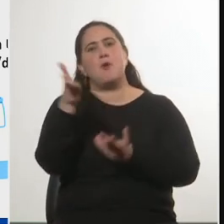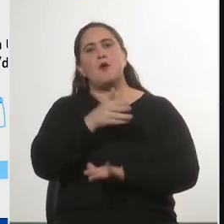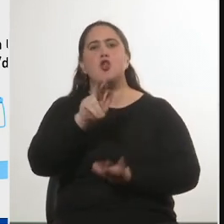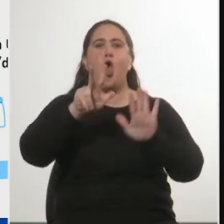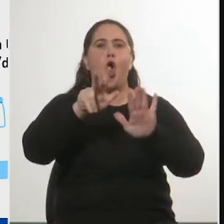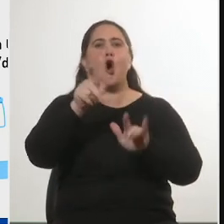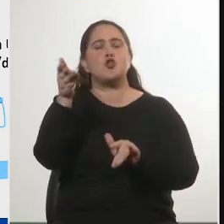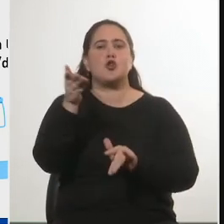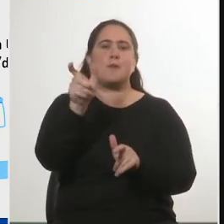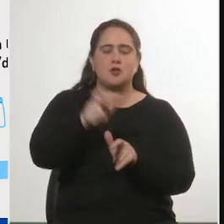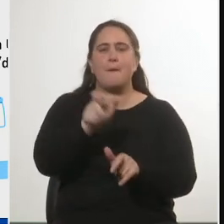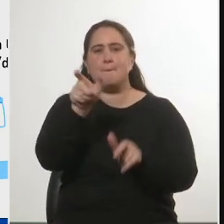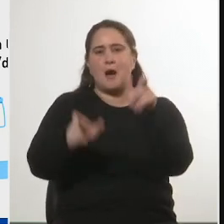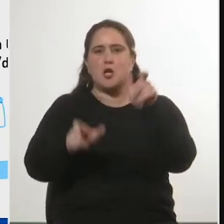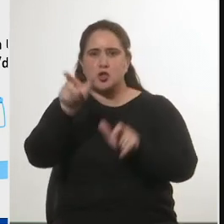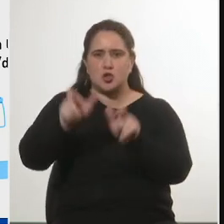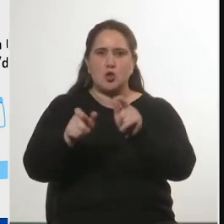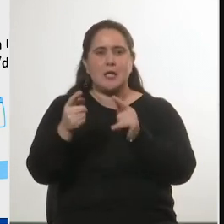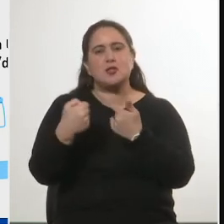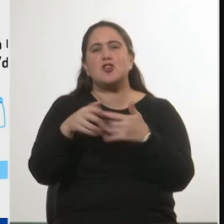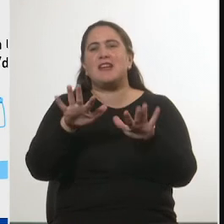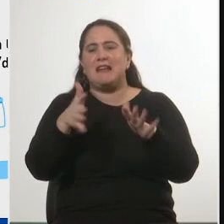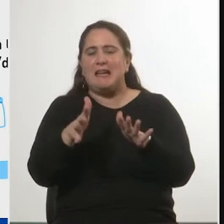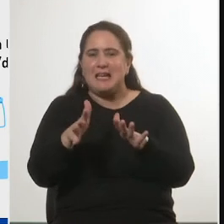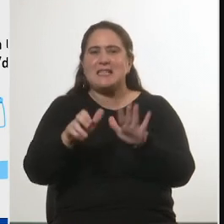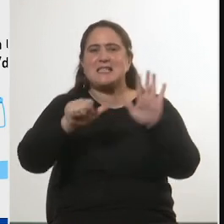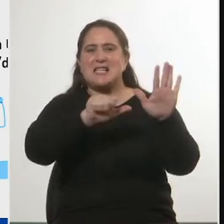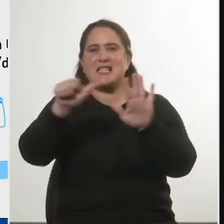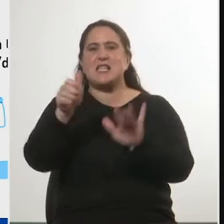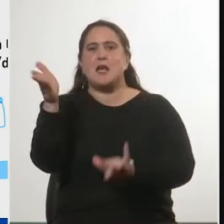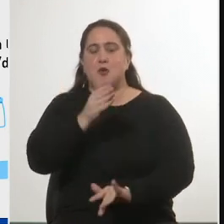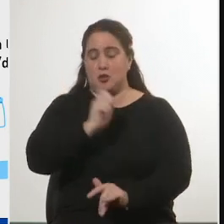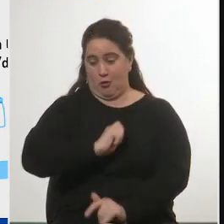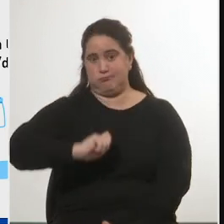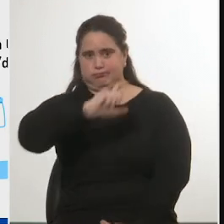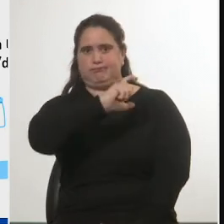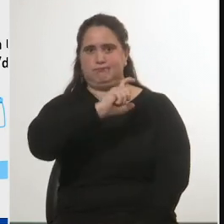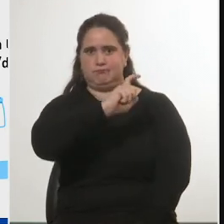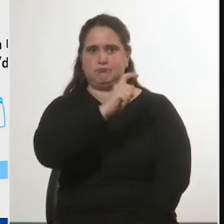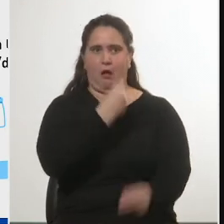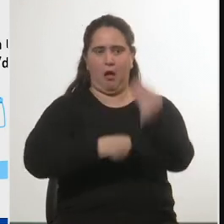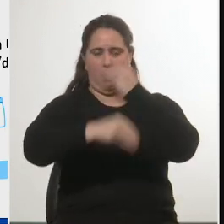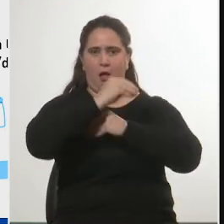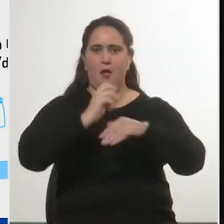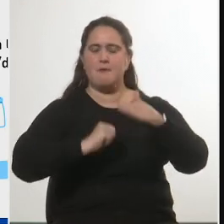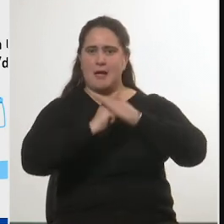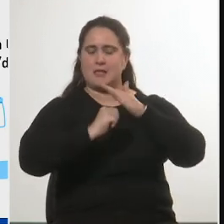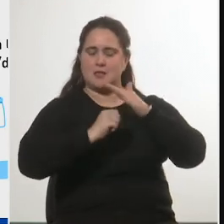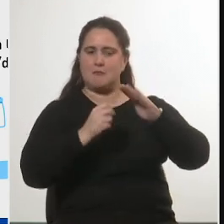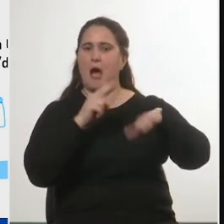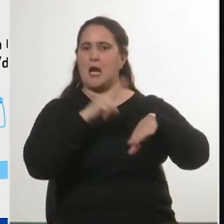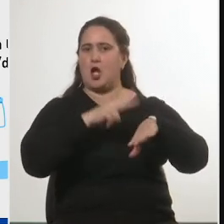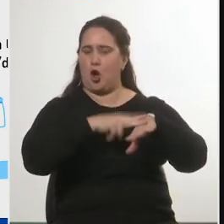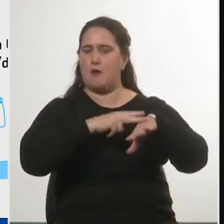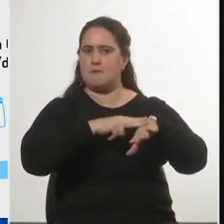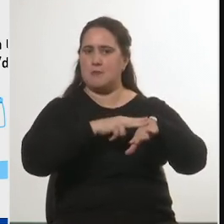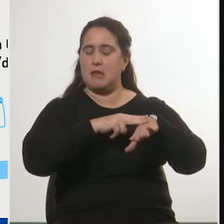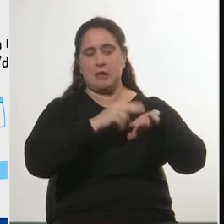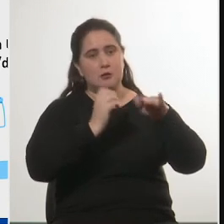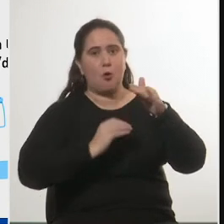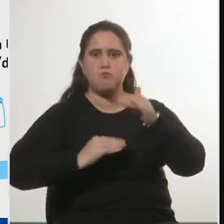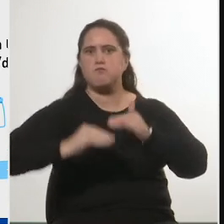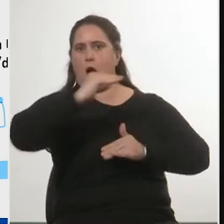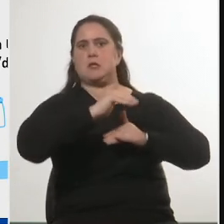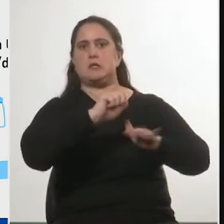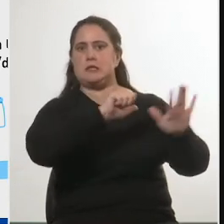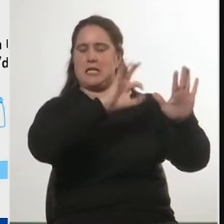por persona por día, lo que representa un 66% más de la ingesta máxima recomendada para la